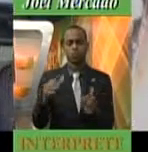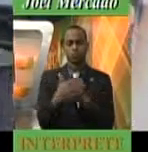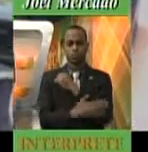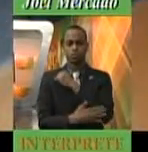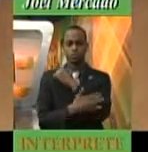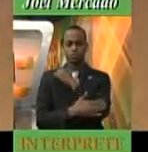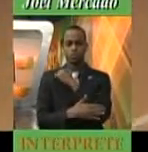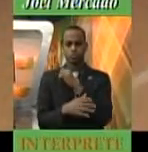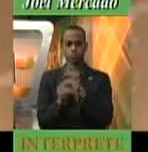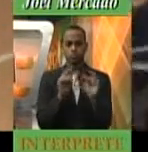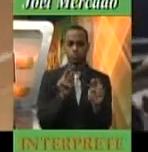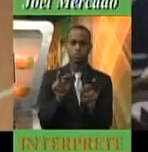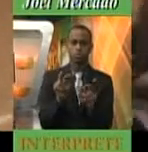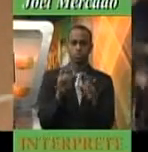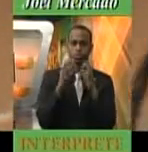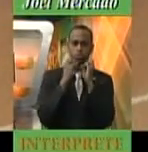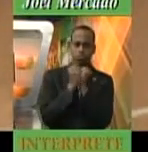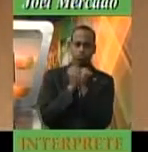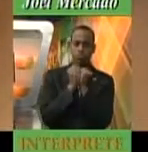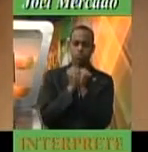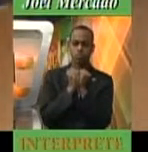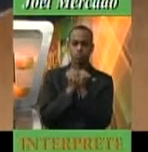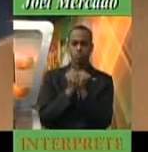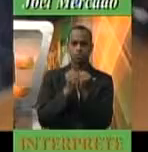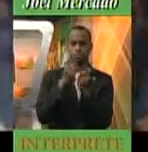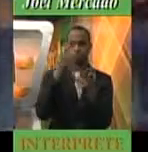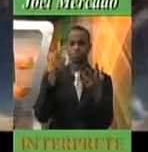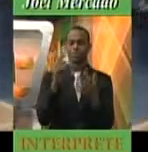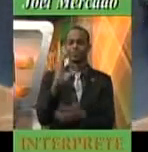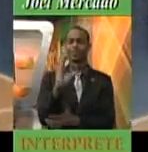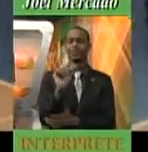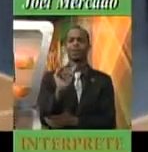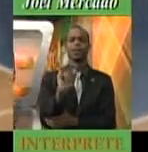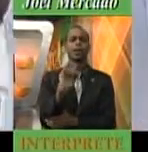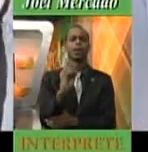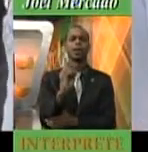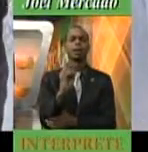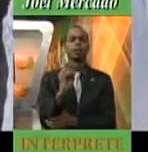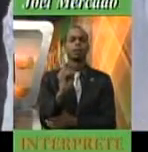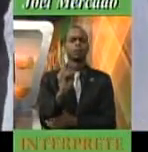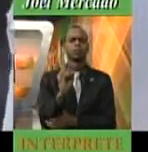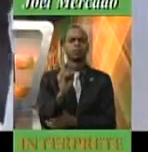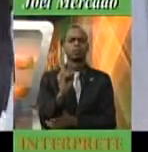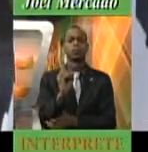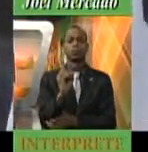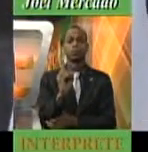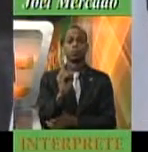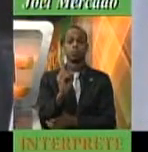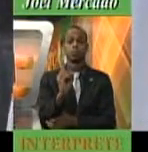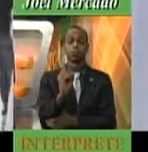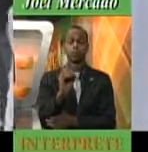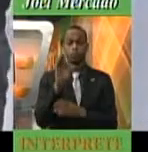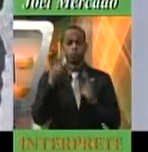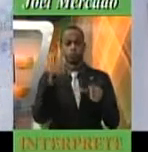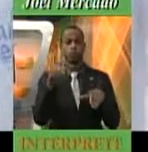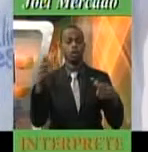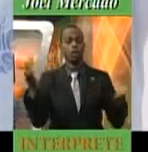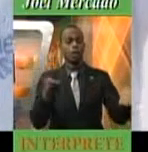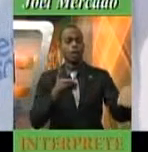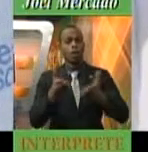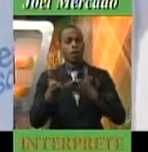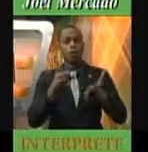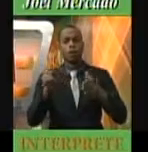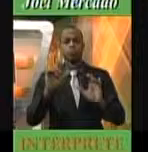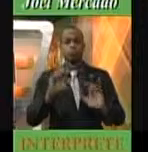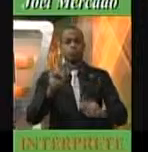país todo lo que tiene que ver con los CAE, por ejemplo. Claro. Que apunta a dar servicio